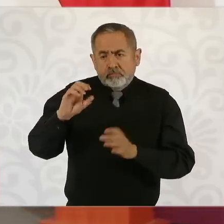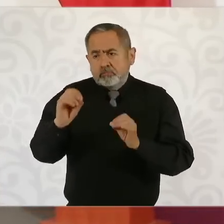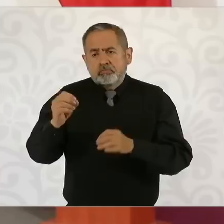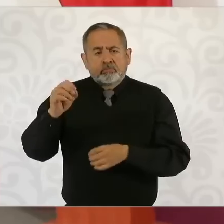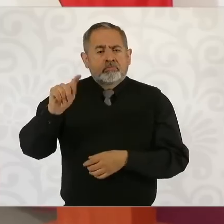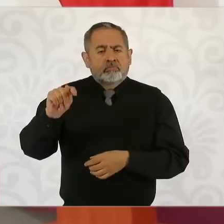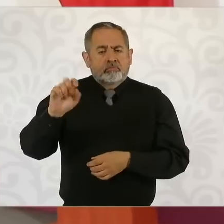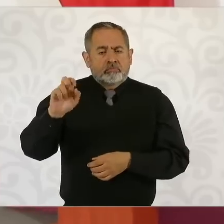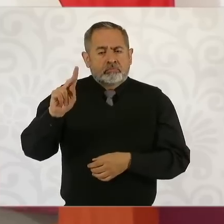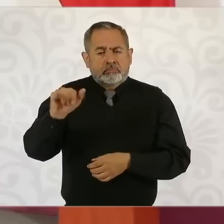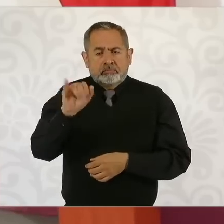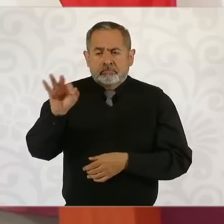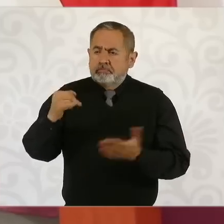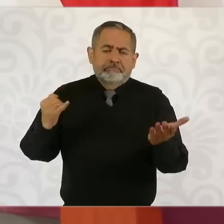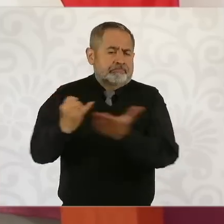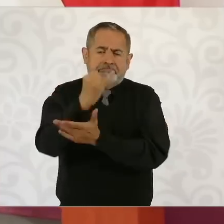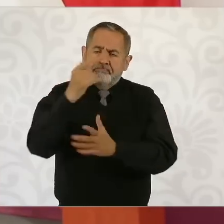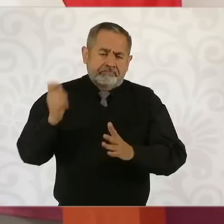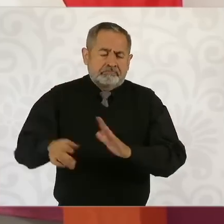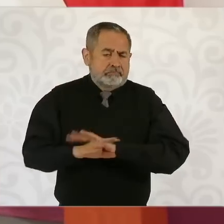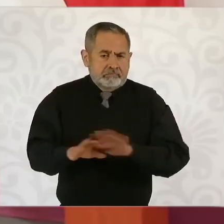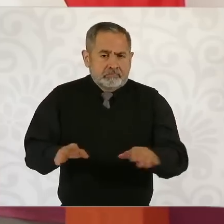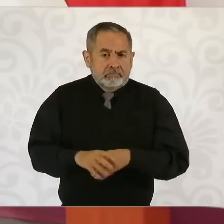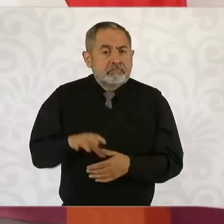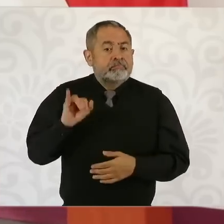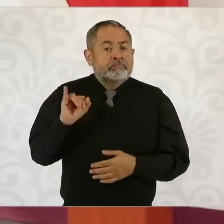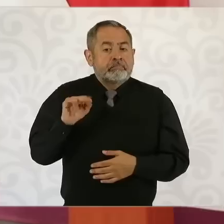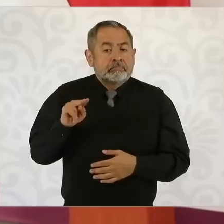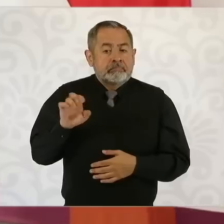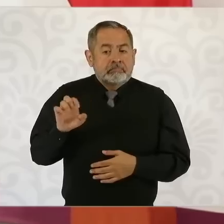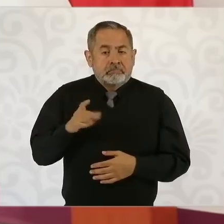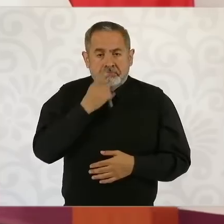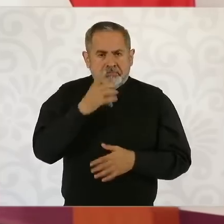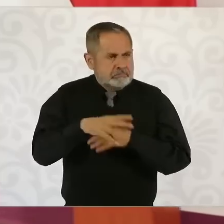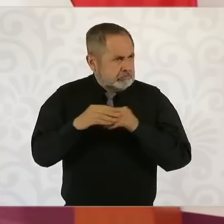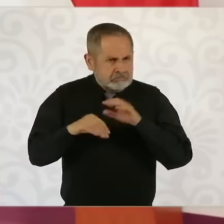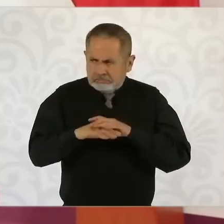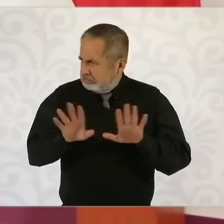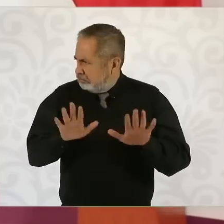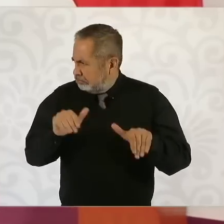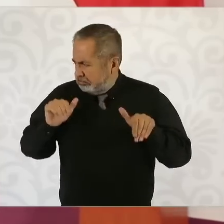la última instancia. Entiendo que el INE ya dijo que no, ¿es cierto?